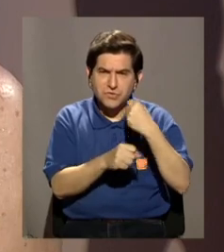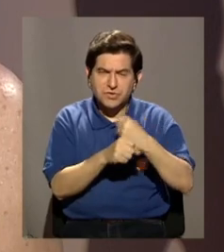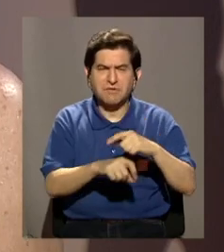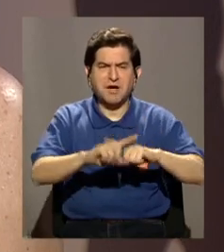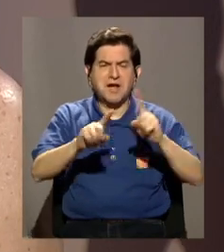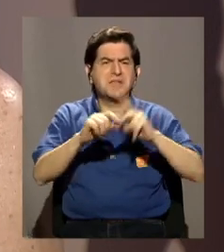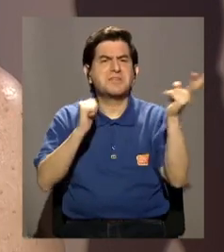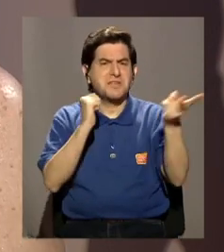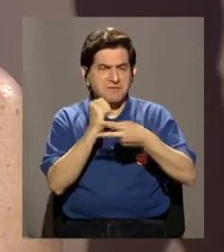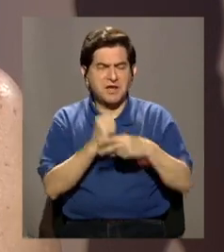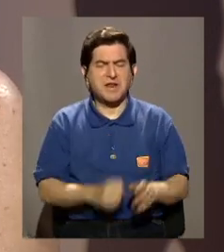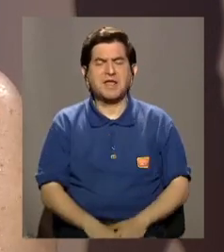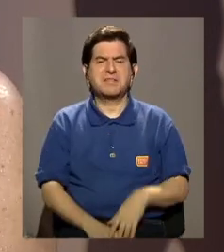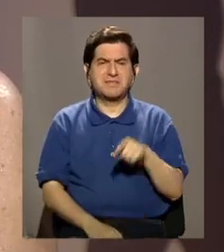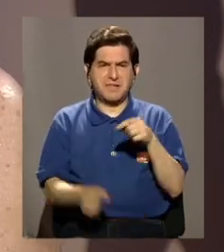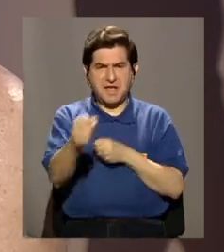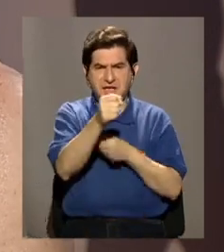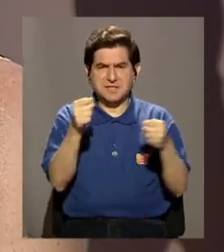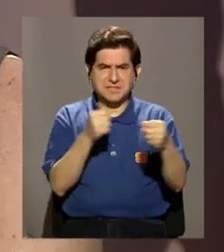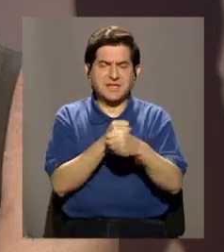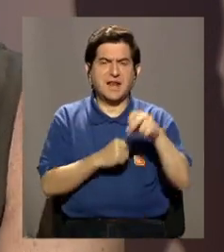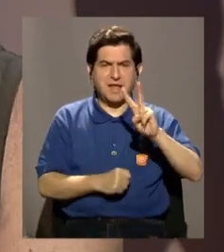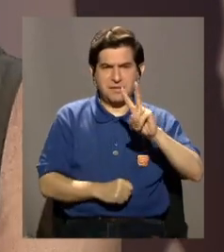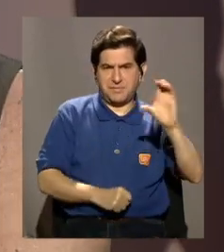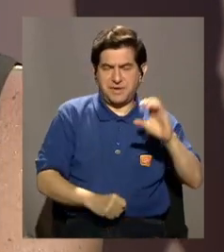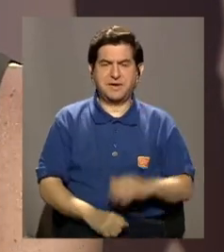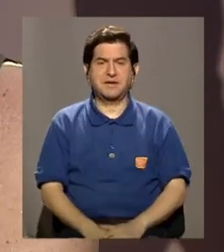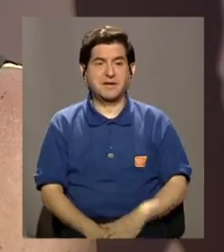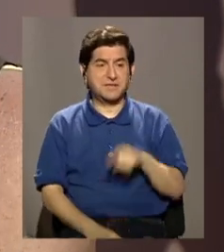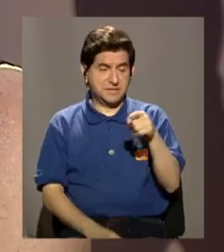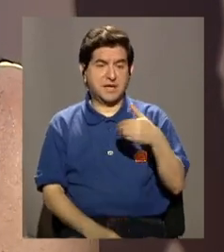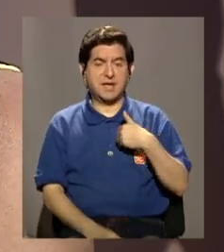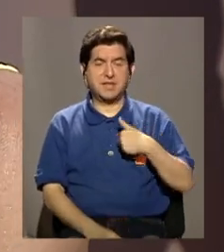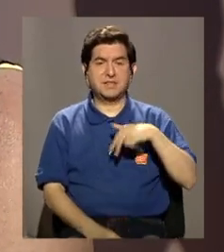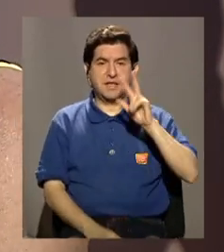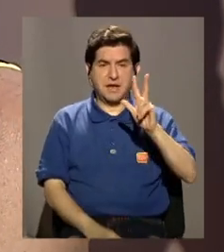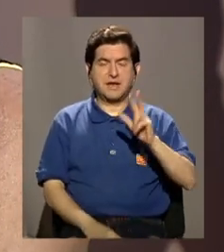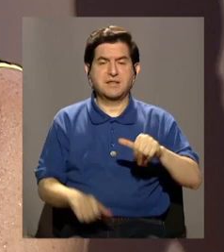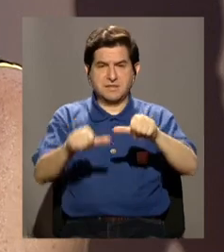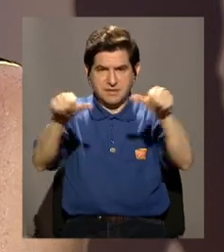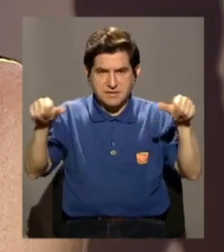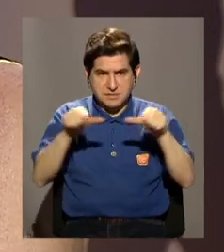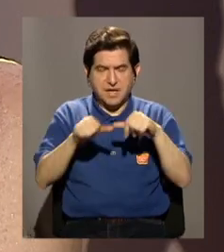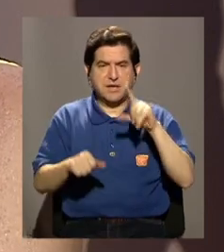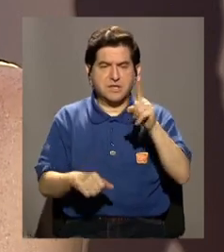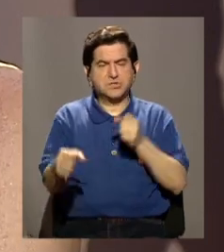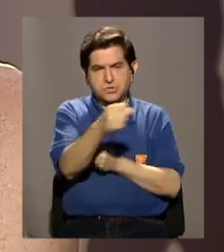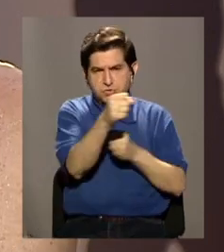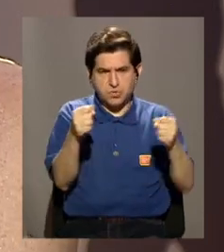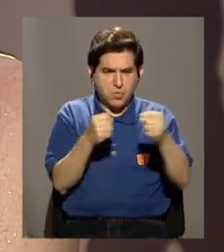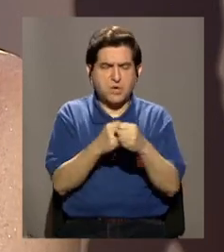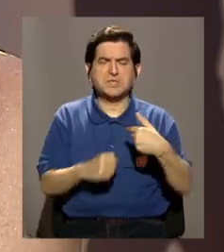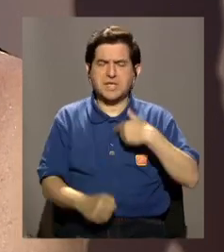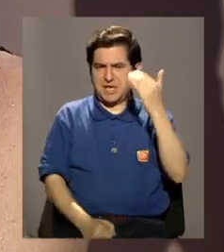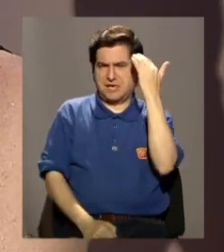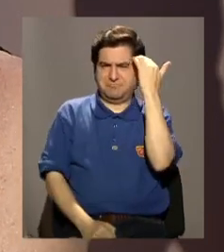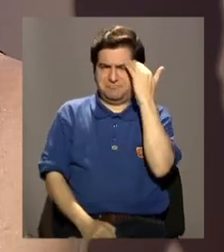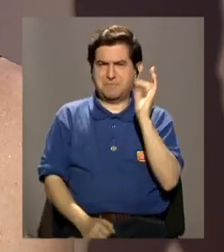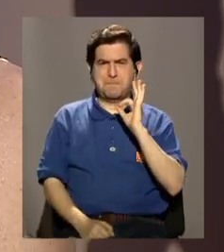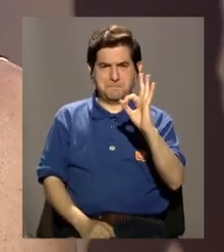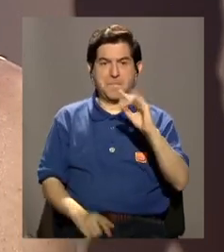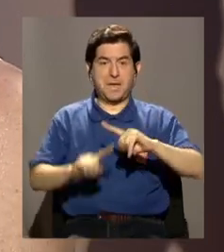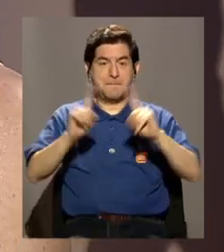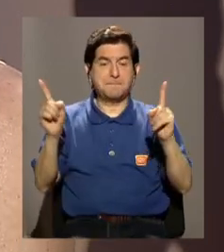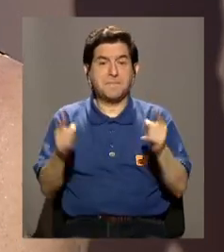muchas veces trabajado en la vargas calvo hecho muchos montajes y la verdad es que algo tiene tres frentes y entonces es una sala que manejó bien pero cuando